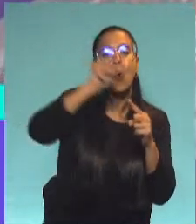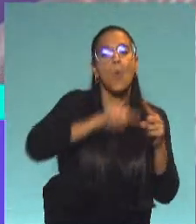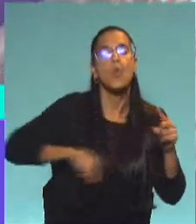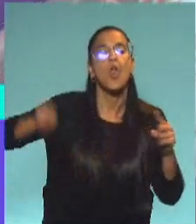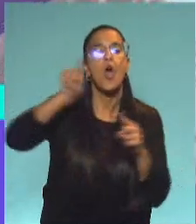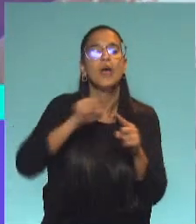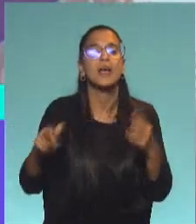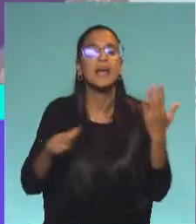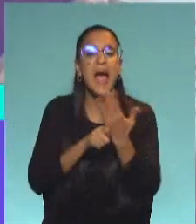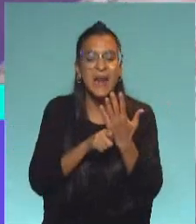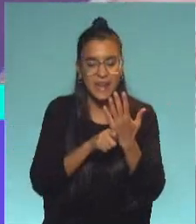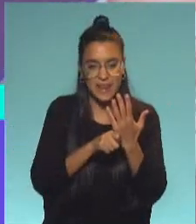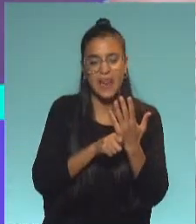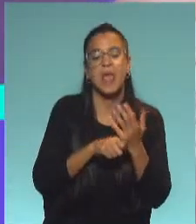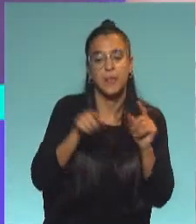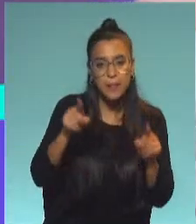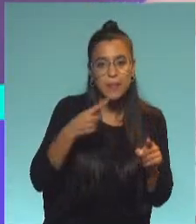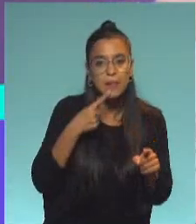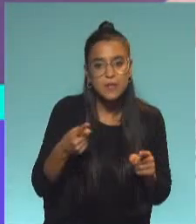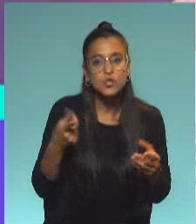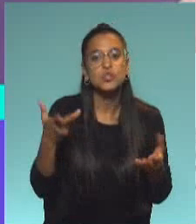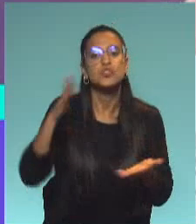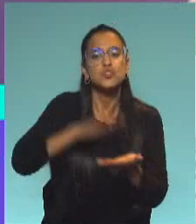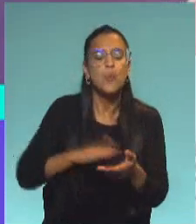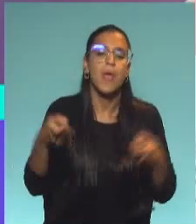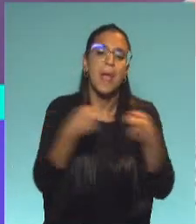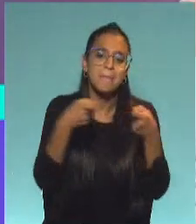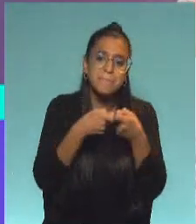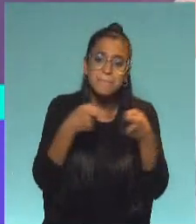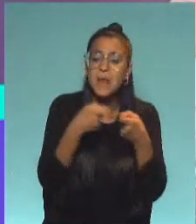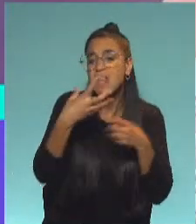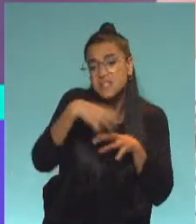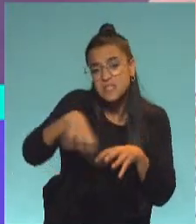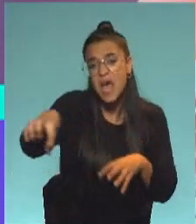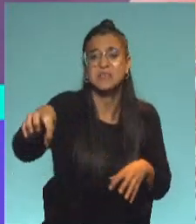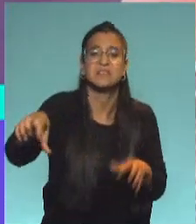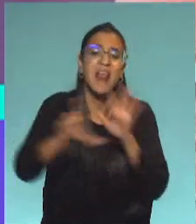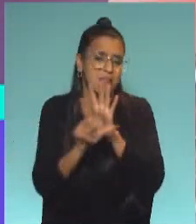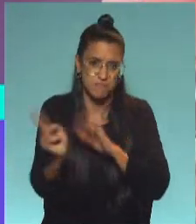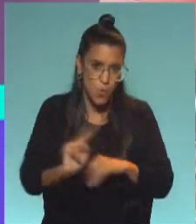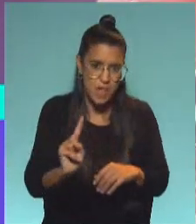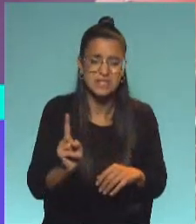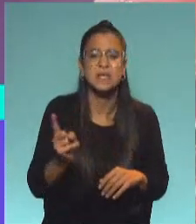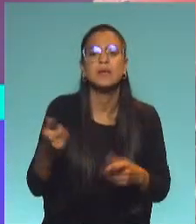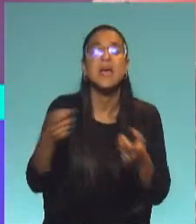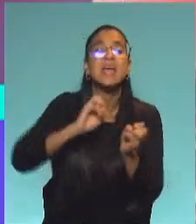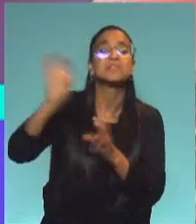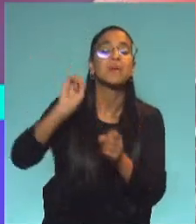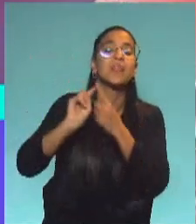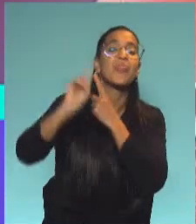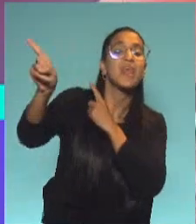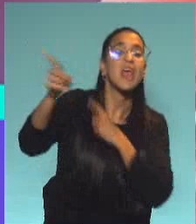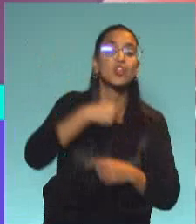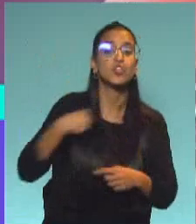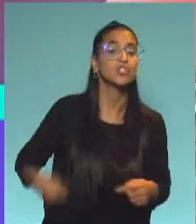el rulo de la carne tiene que ver con empresas fantasmas, así están investigando, que en vez de exportar directamente